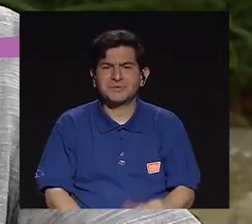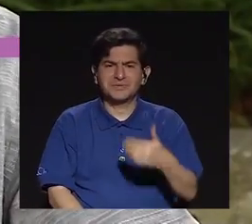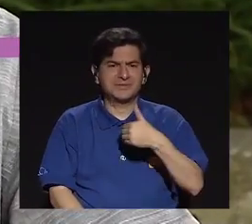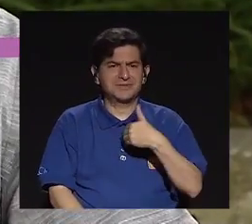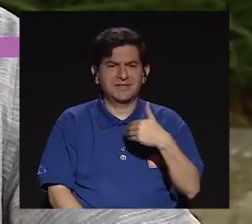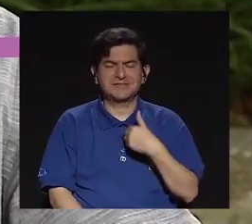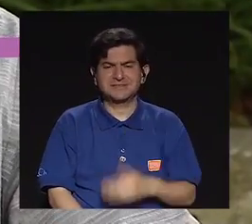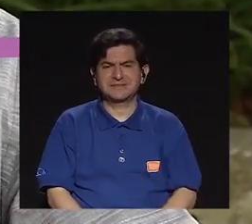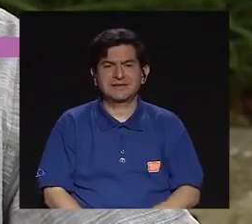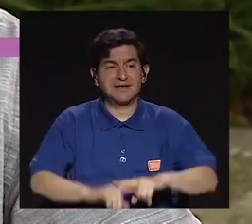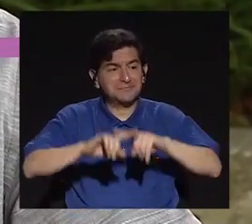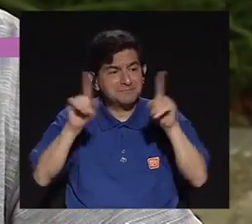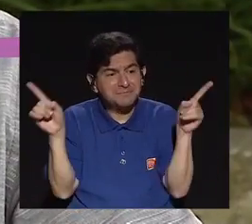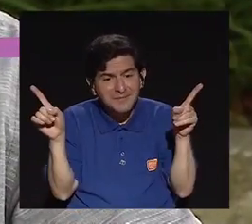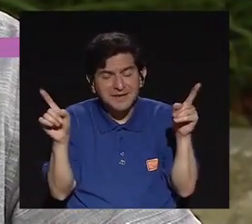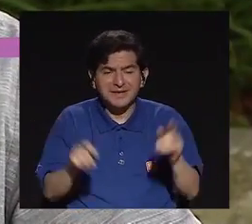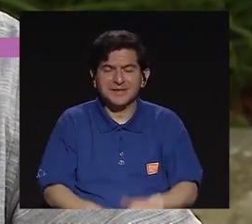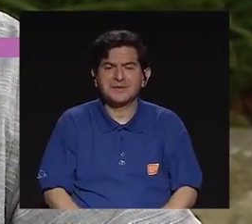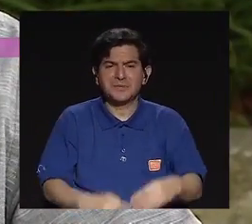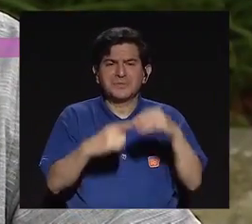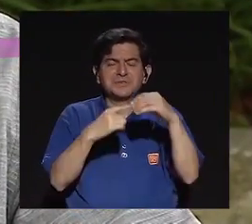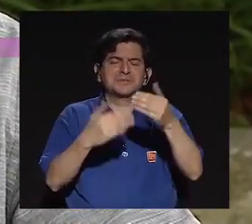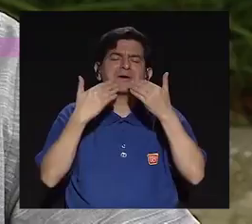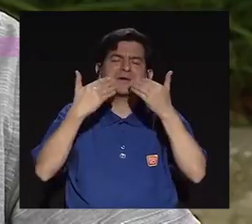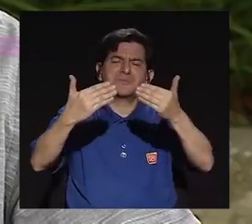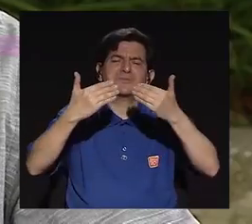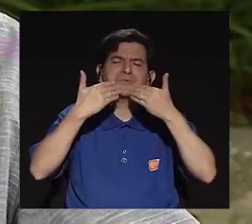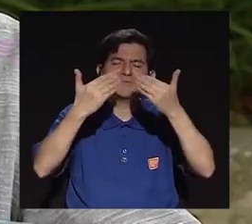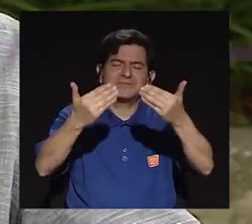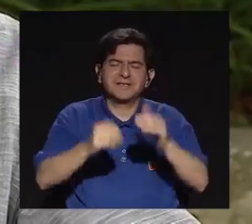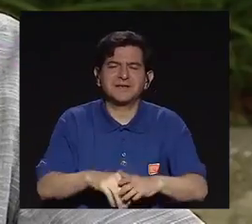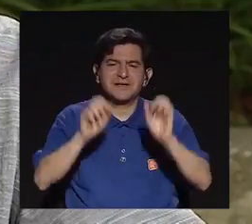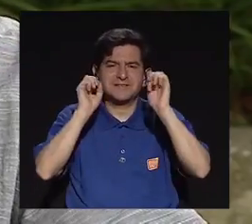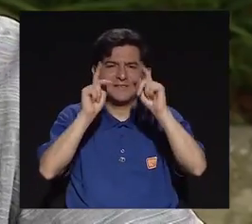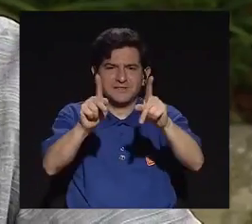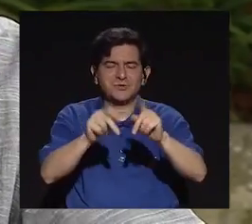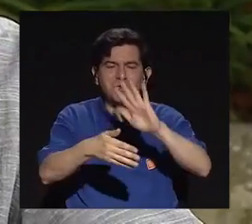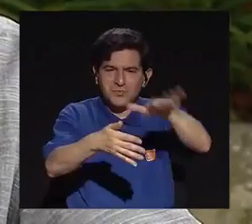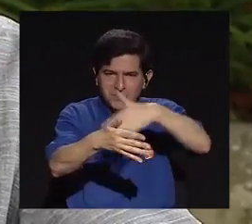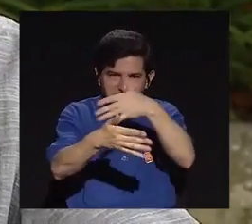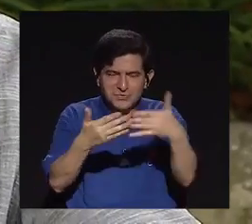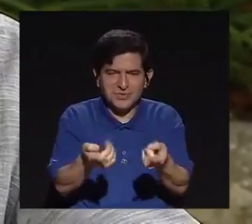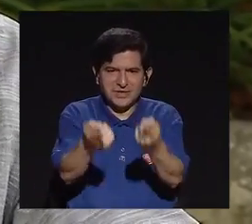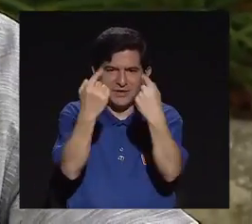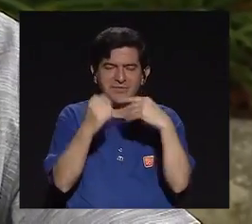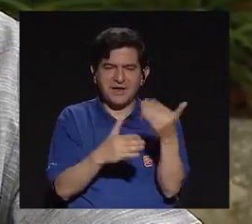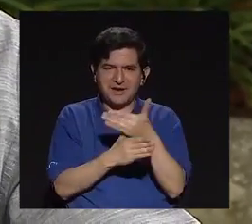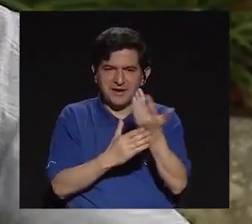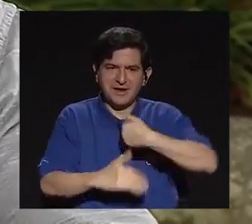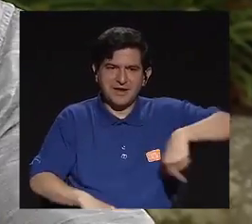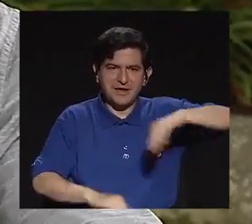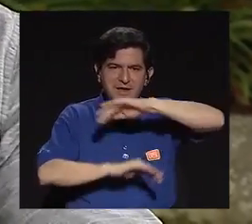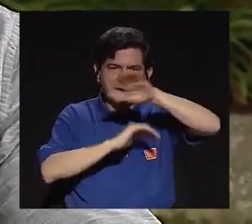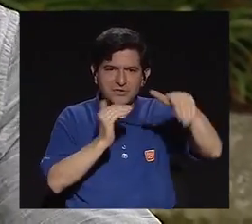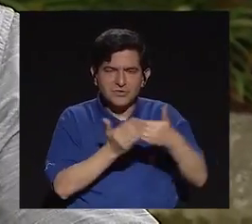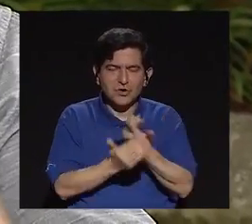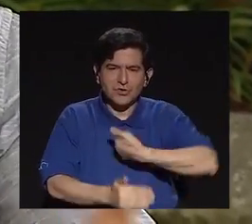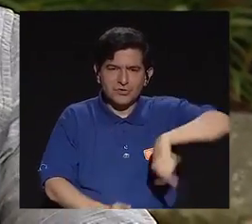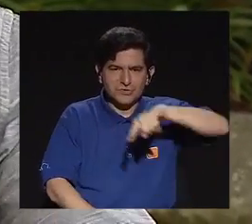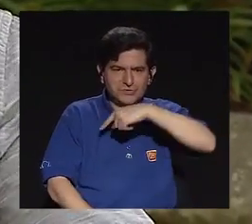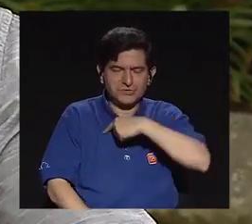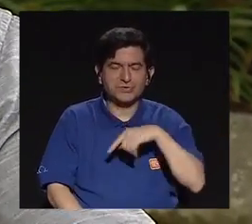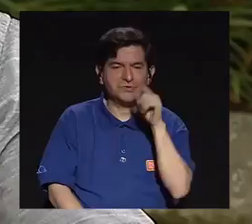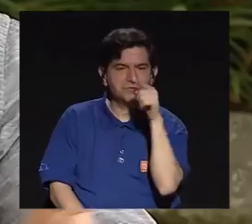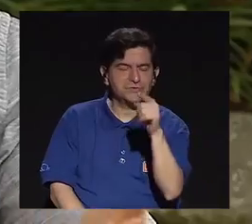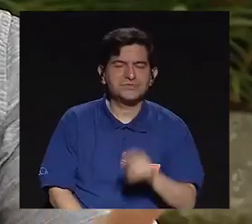pues principalmente agradecerle por el espacio que sacó en su agenda para compartir con todos ustedes un tema que nunca pasa de moda, porque siempre